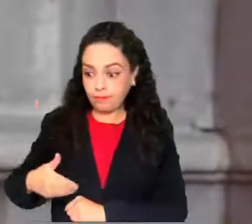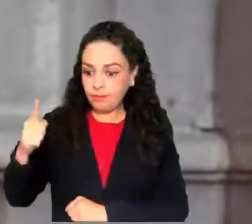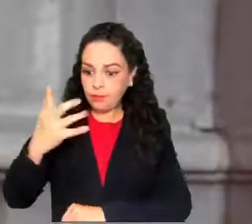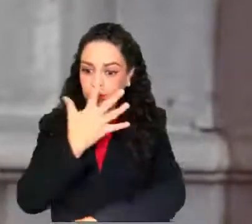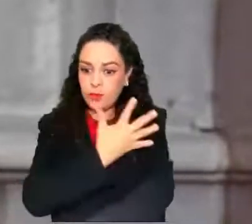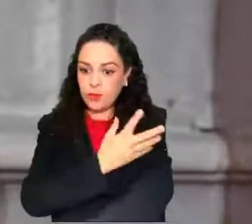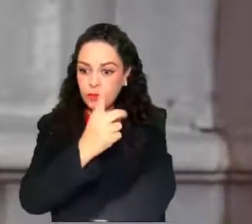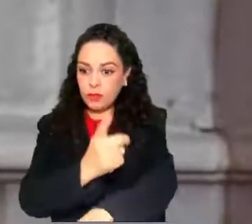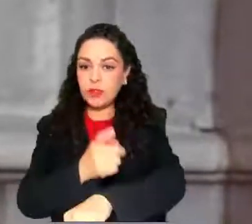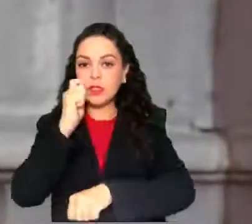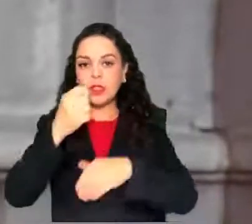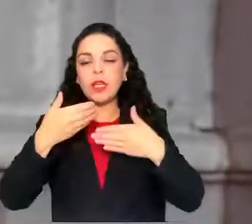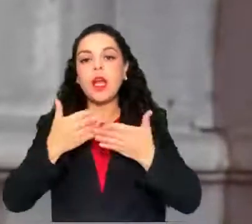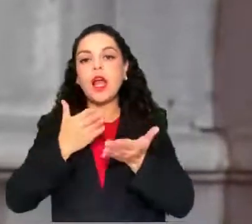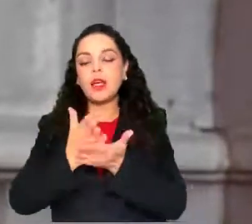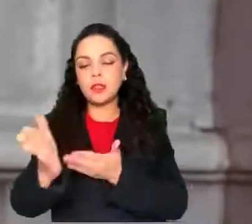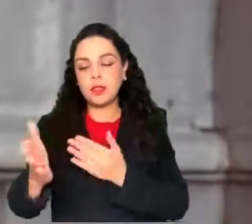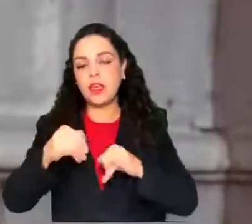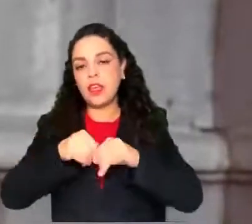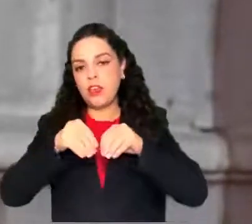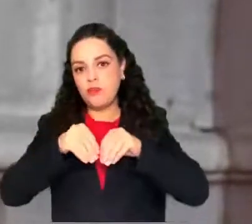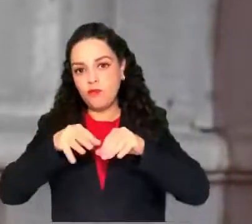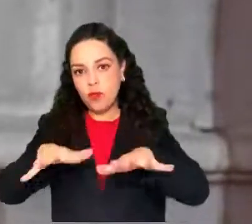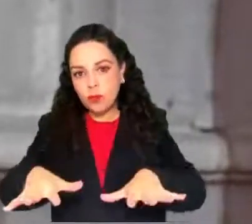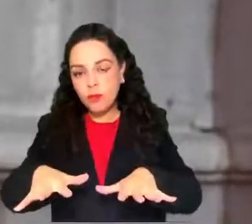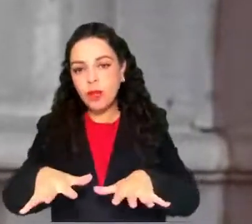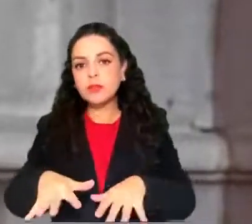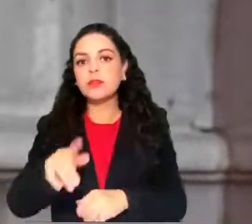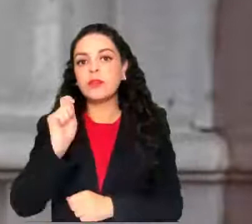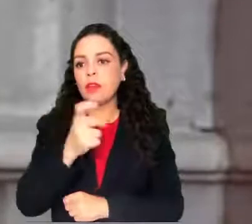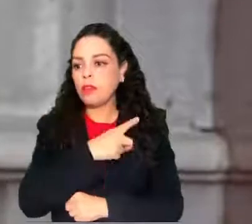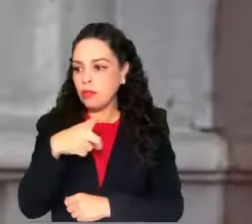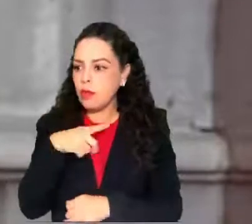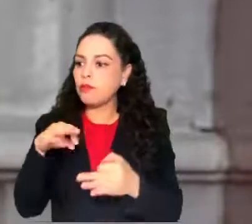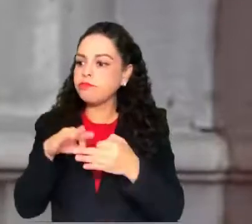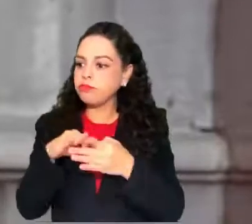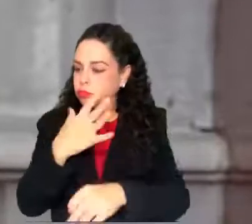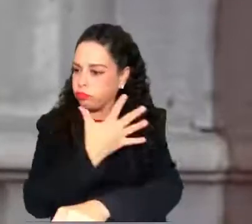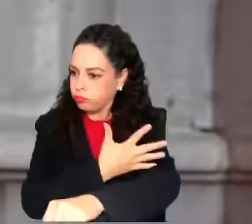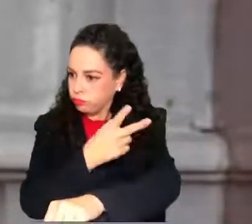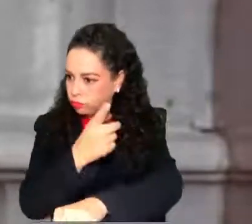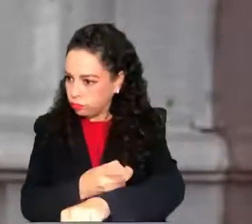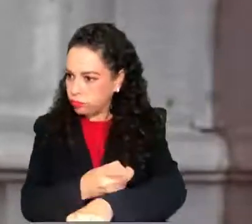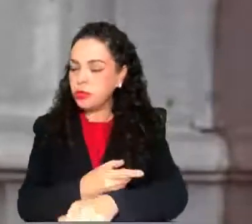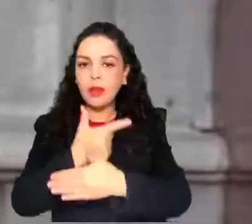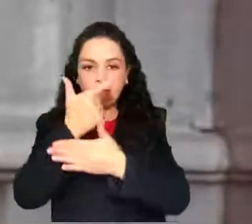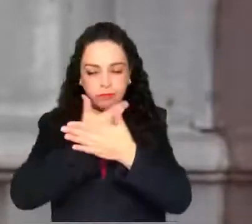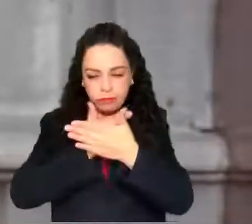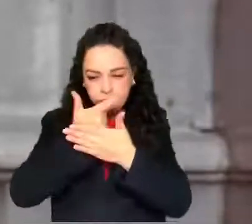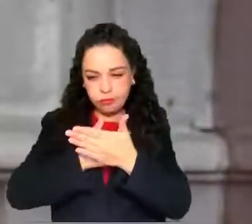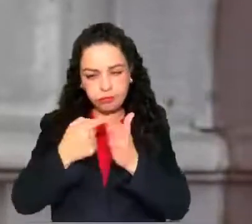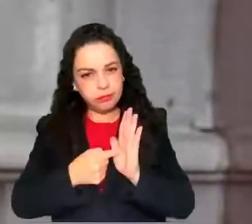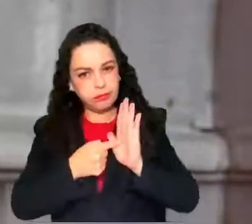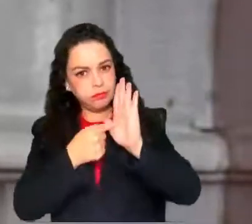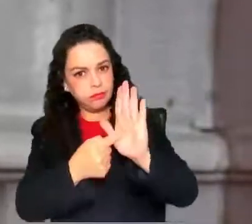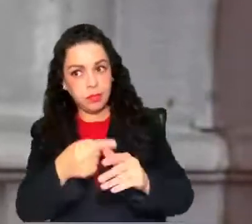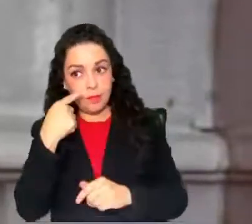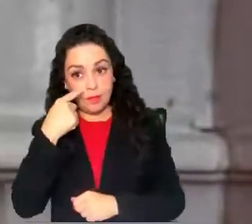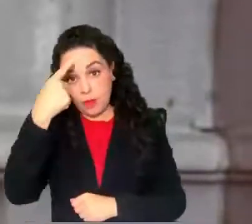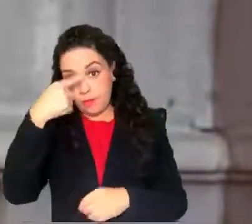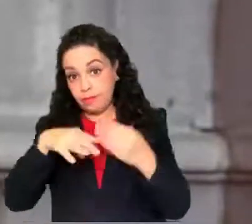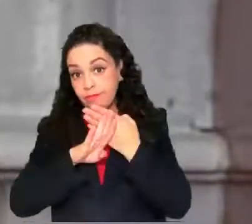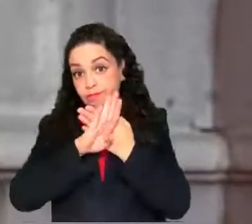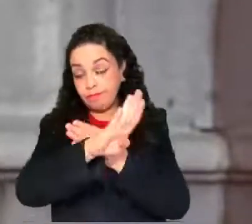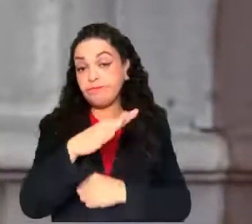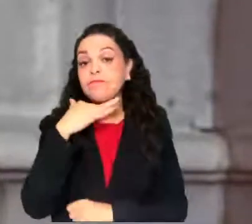la transparencia proactiva la rendición de cuentas y las medidas anticorrupción el primer tópico se refiere al derecho de toda persona